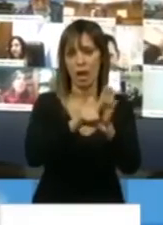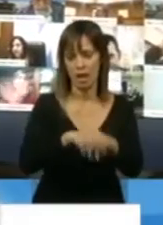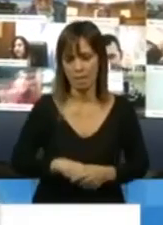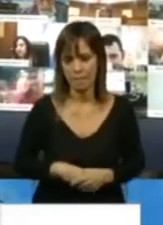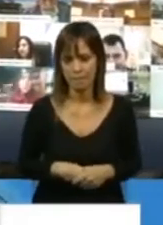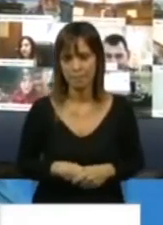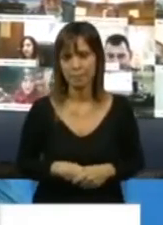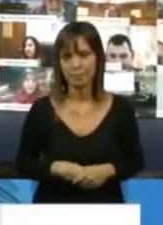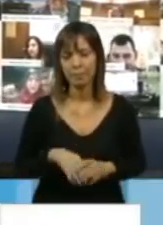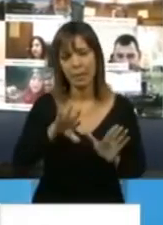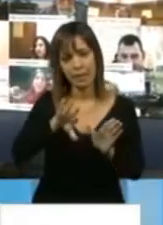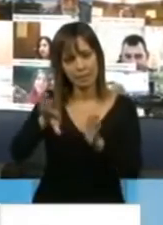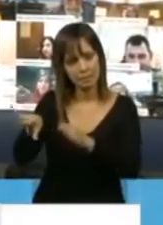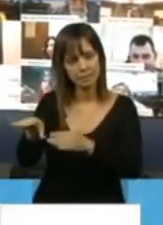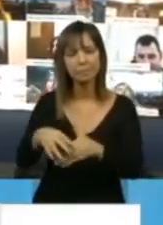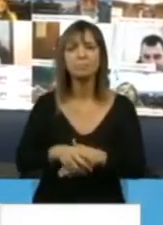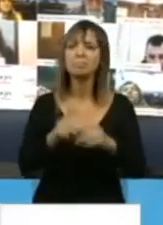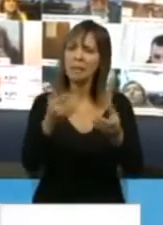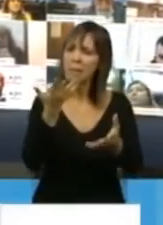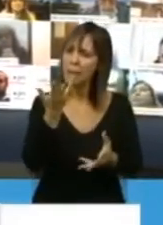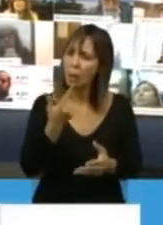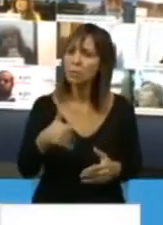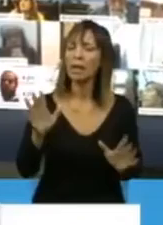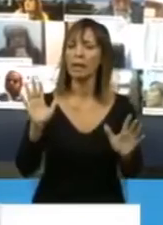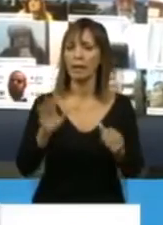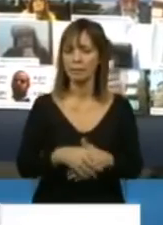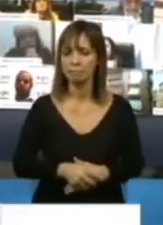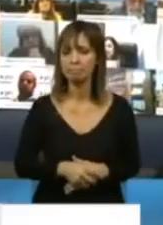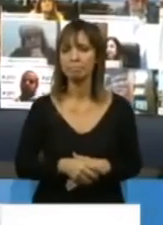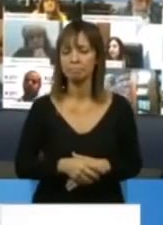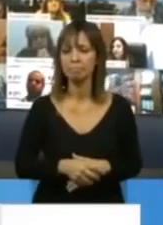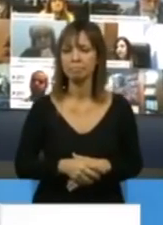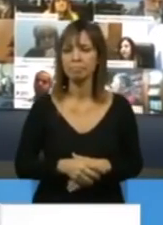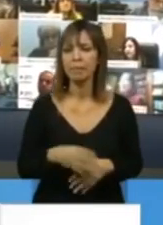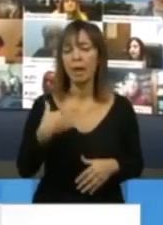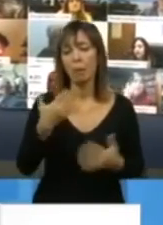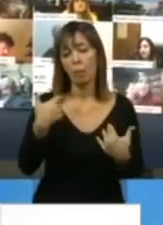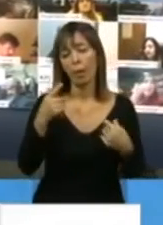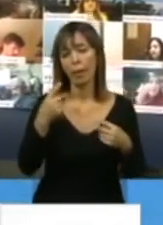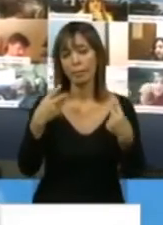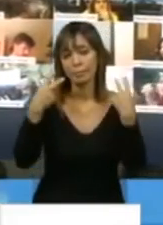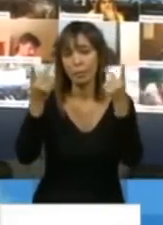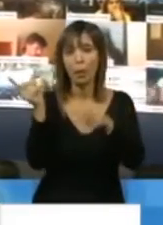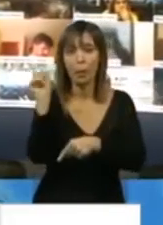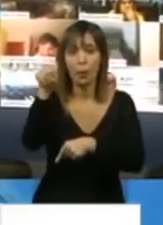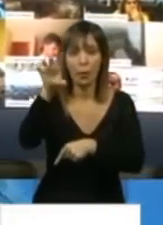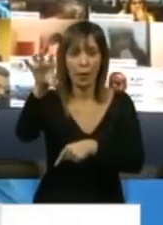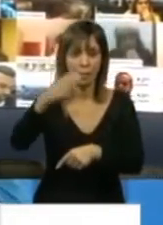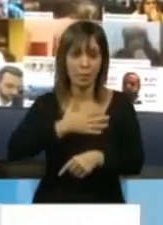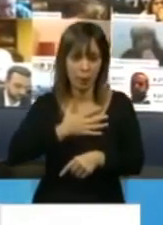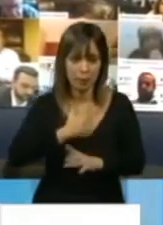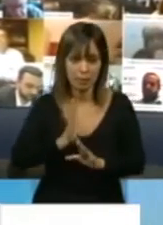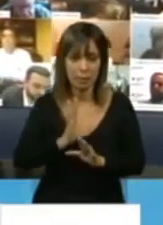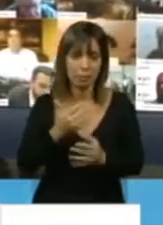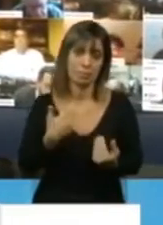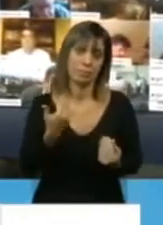por otro lado me gustaría también poder volver a mi provincia y decirle una provincia